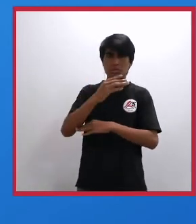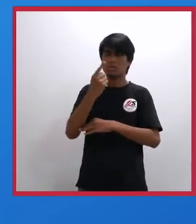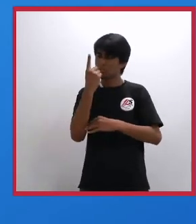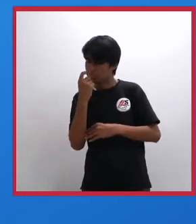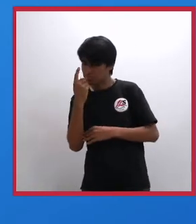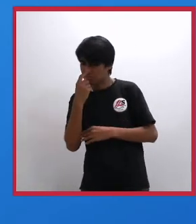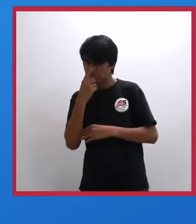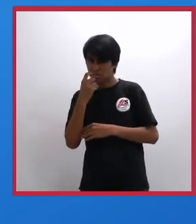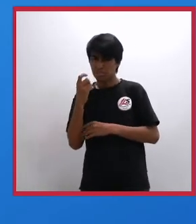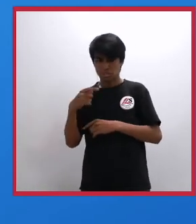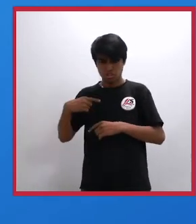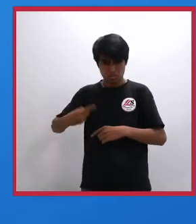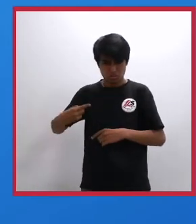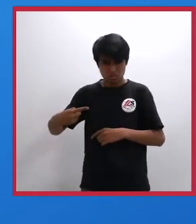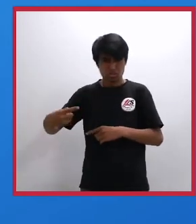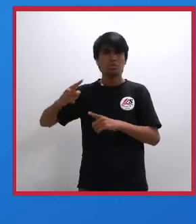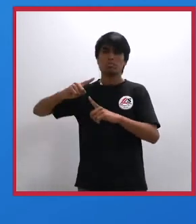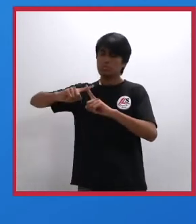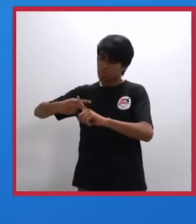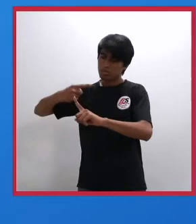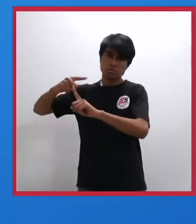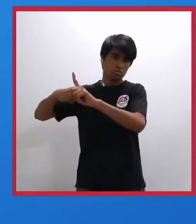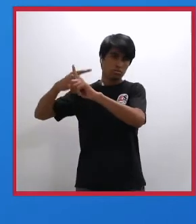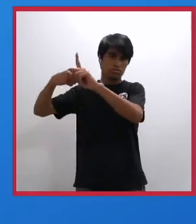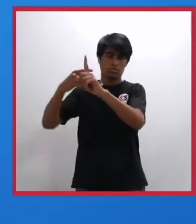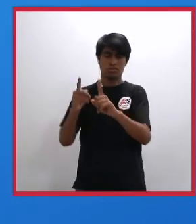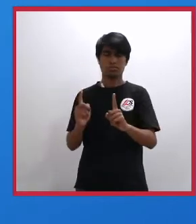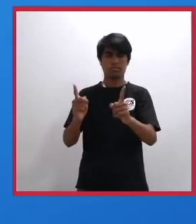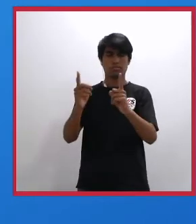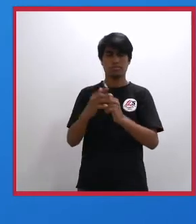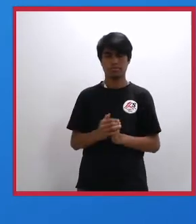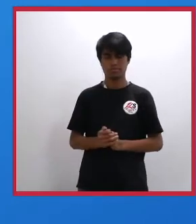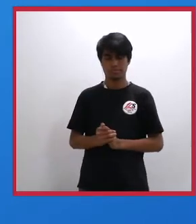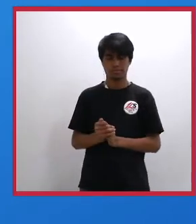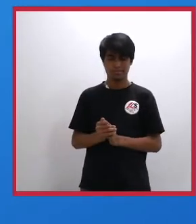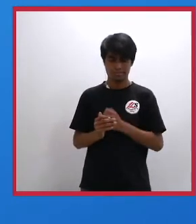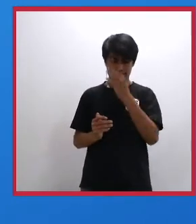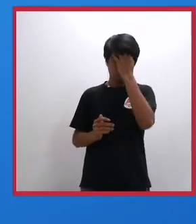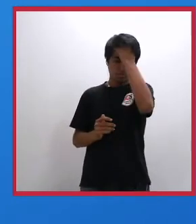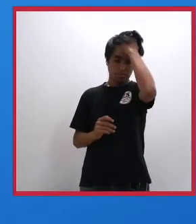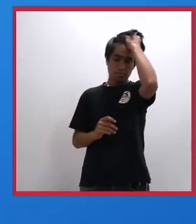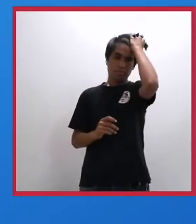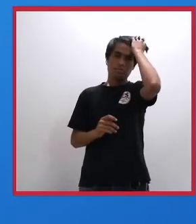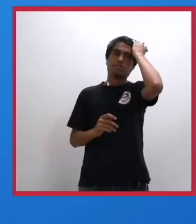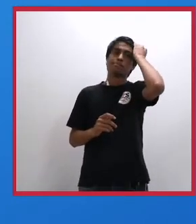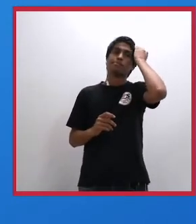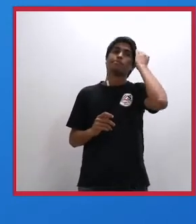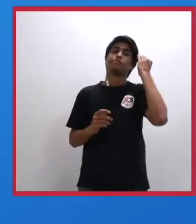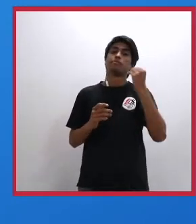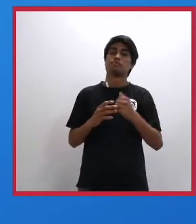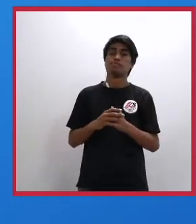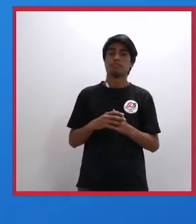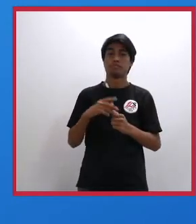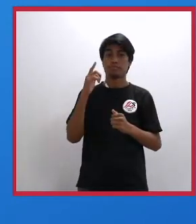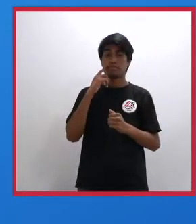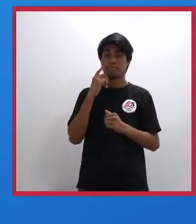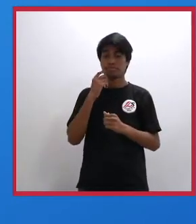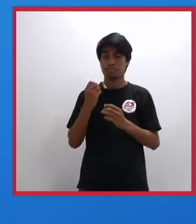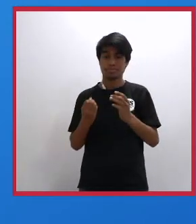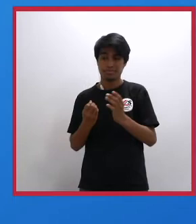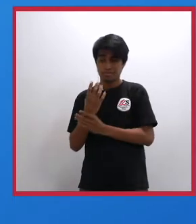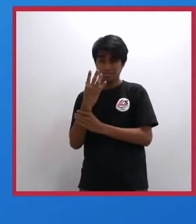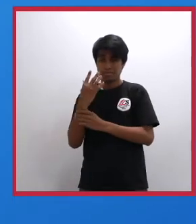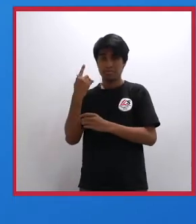inspecciones diarias, mensuales y periódicas. Es decir, en el momento de la elaboración del plan